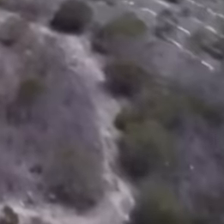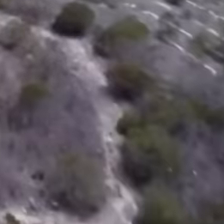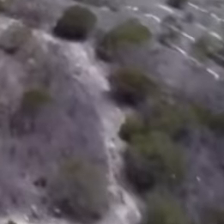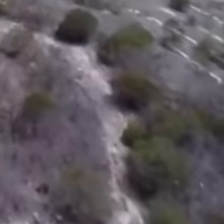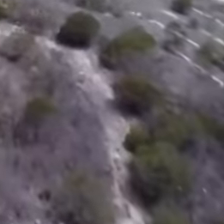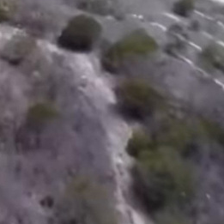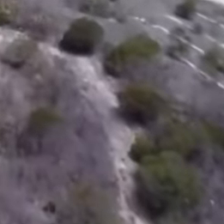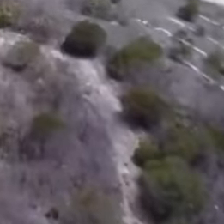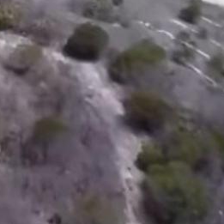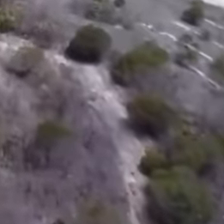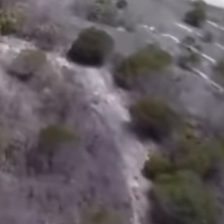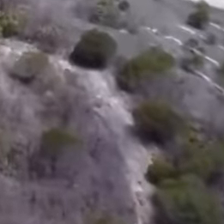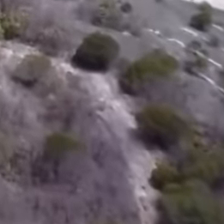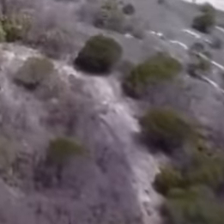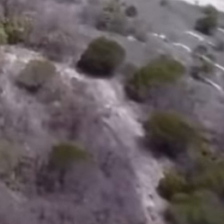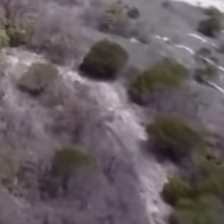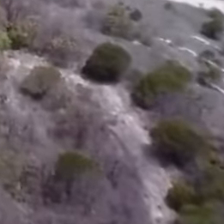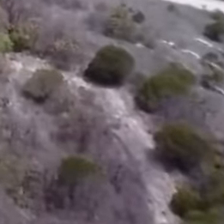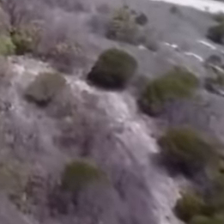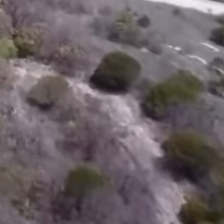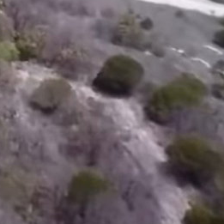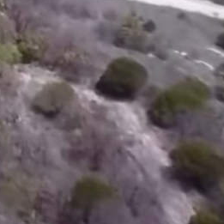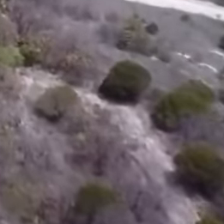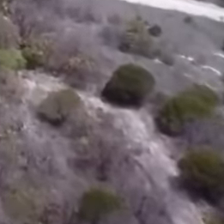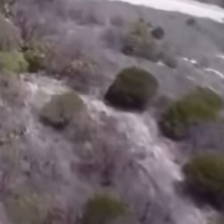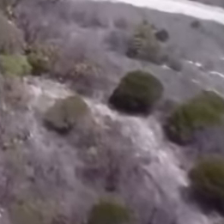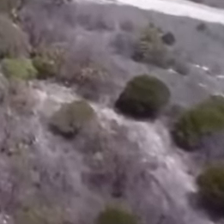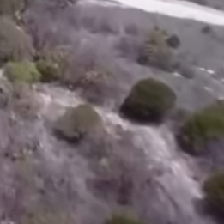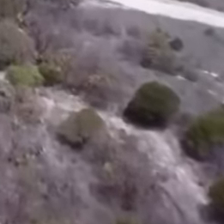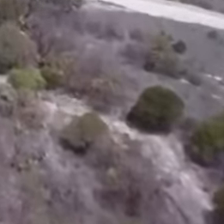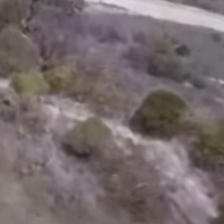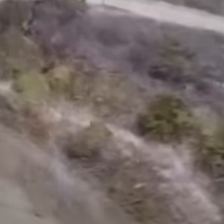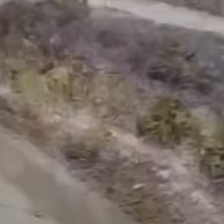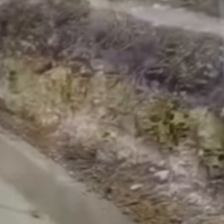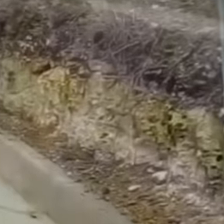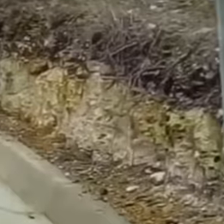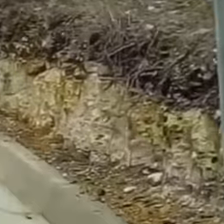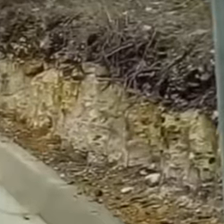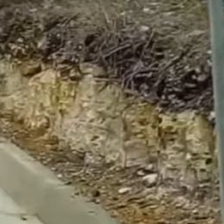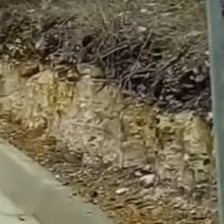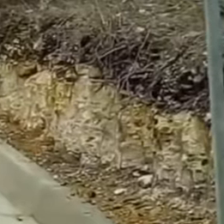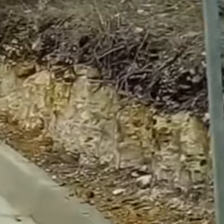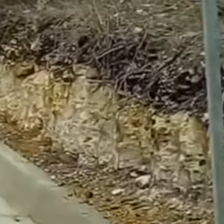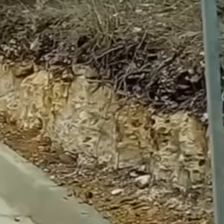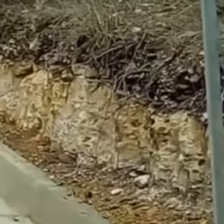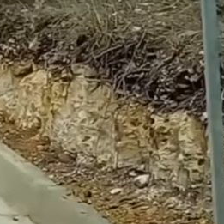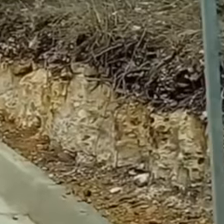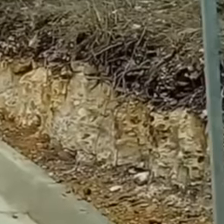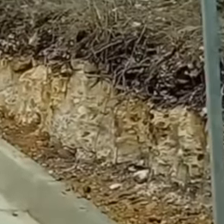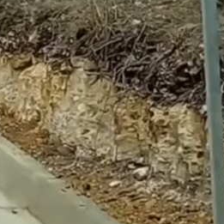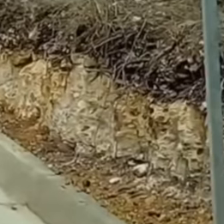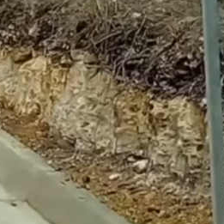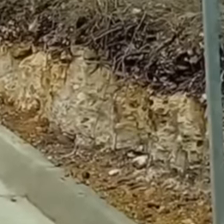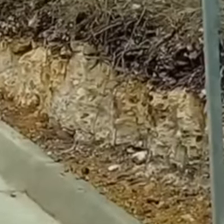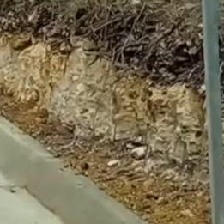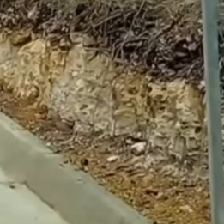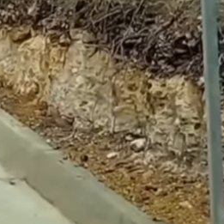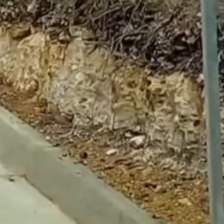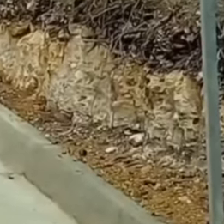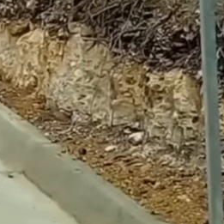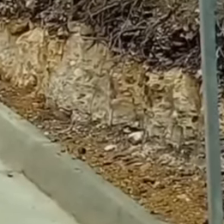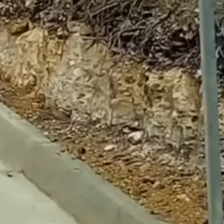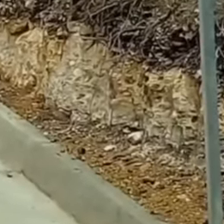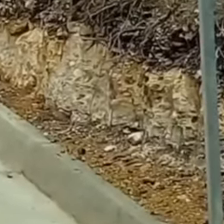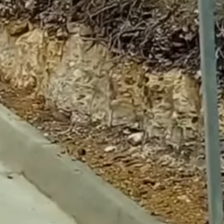estamos convencidos que es el mejor presidente y que pues realmente gracias a él pudimos lograr